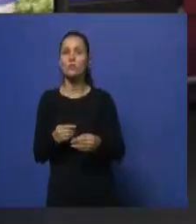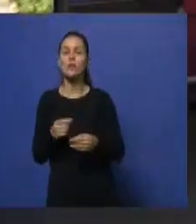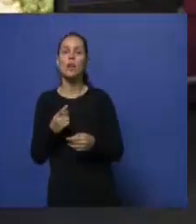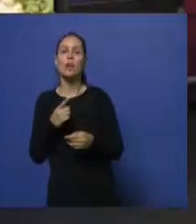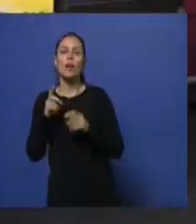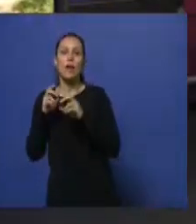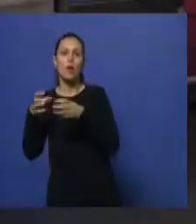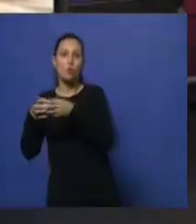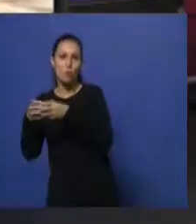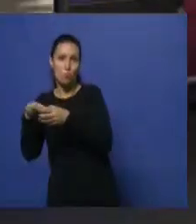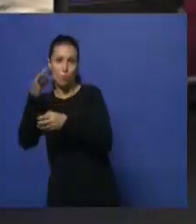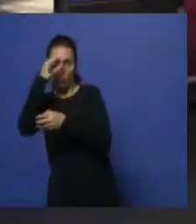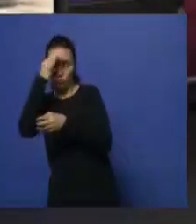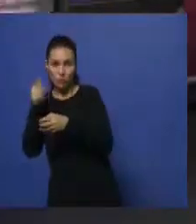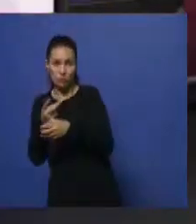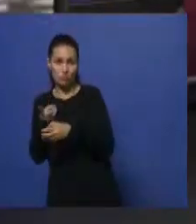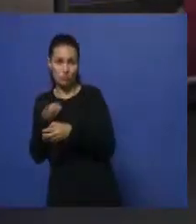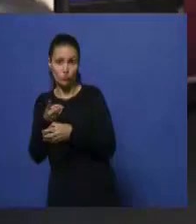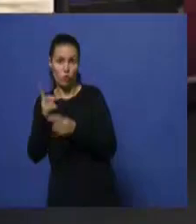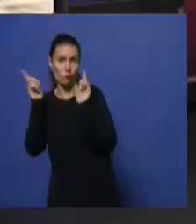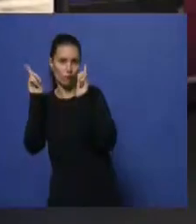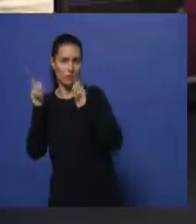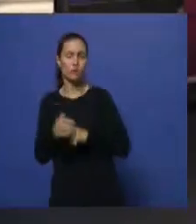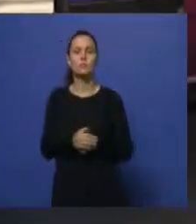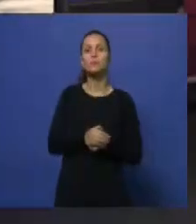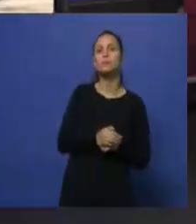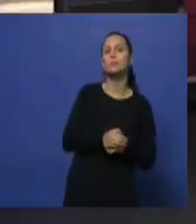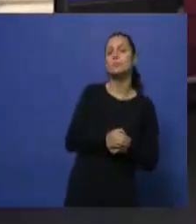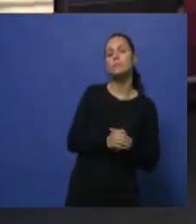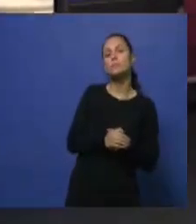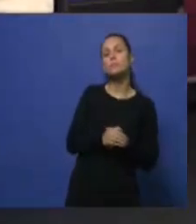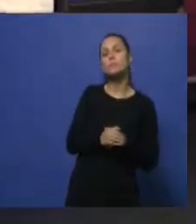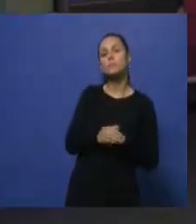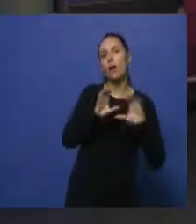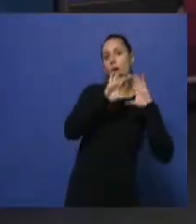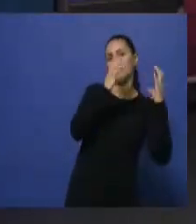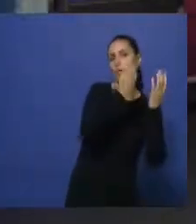river jugamos en rusia que organizó bien el mundial y no hubo problema compensa esa que se lo digo por decir